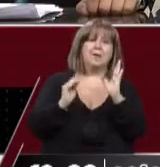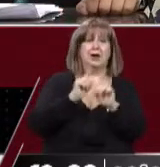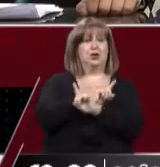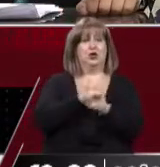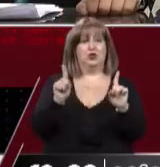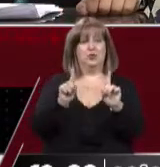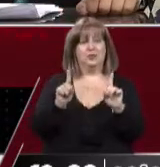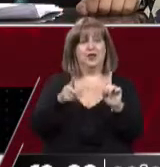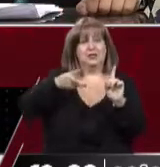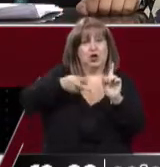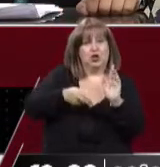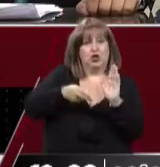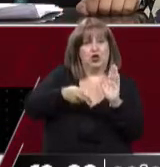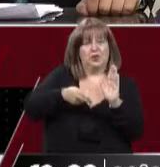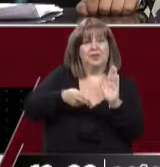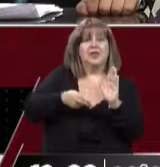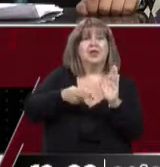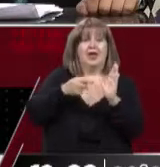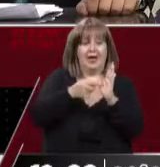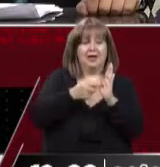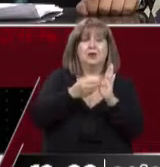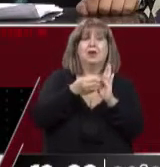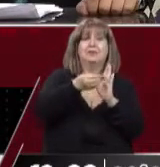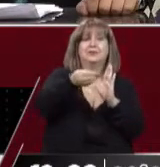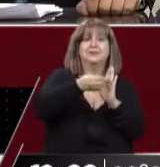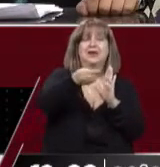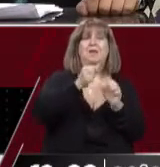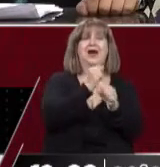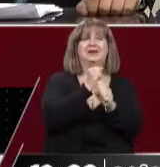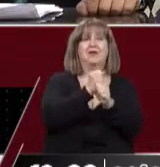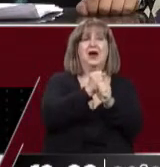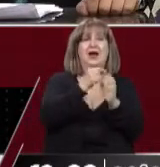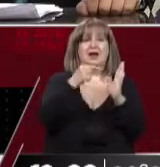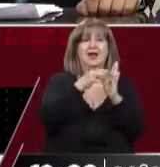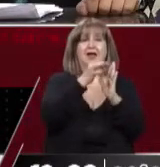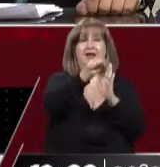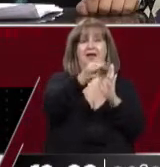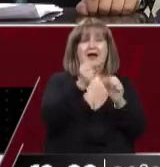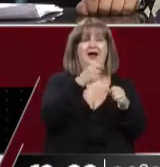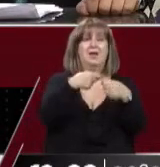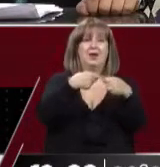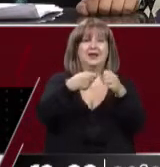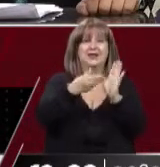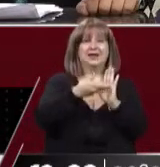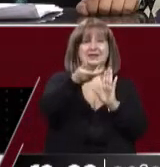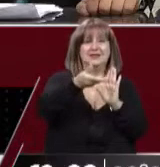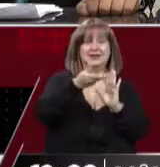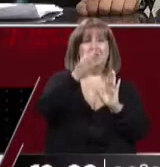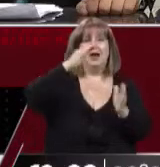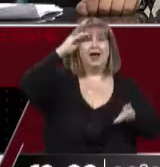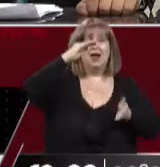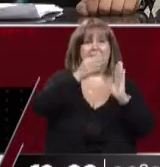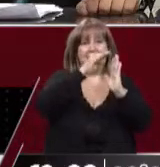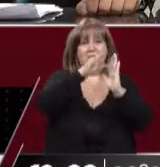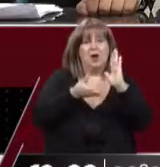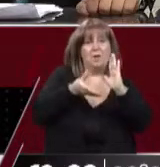trabajos. En un espacio o en un programa que es muy ambicioso en el sentido de que no solamente intenta llevar